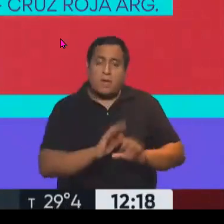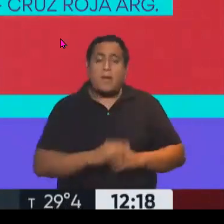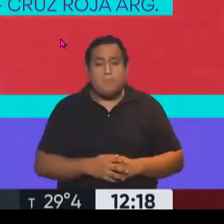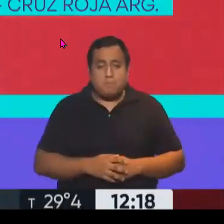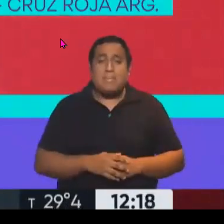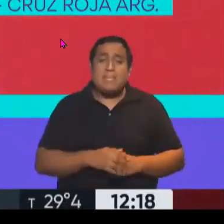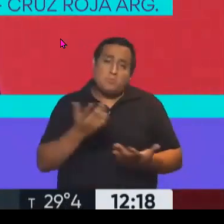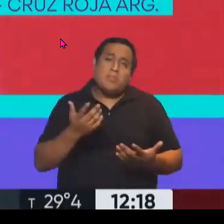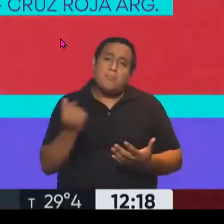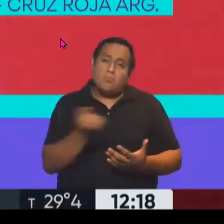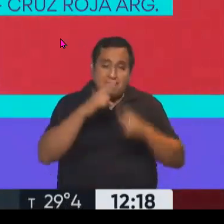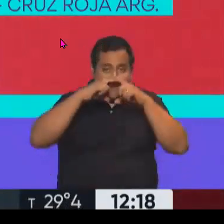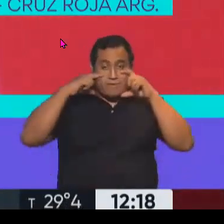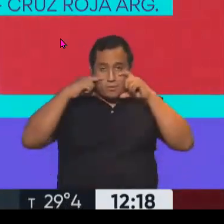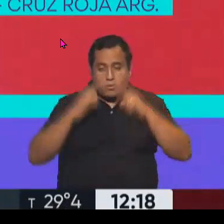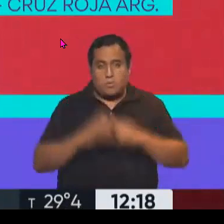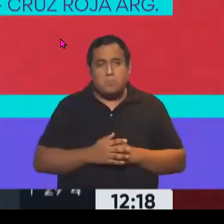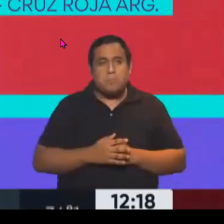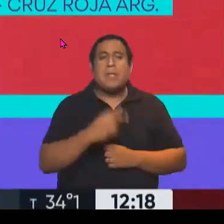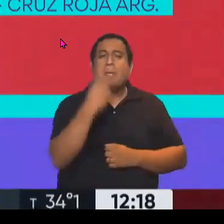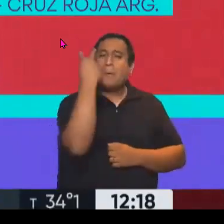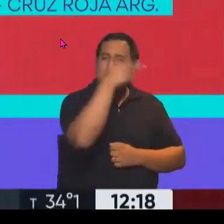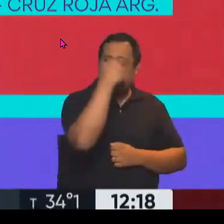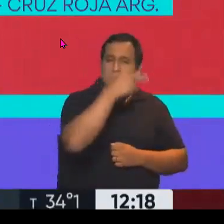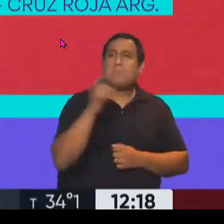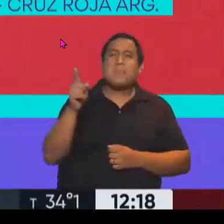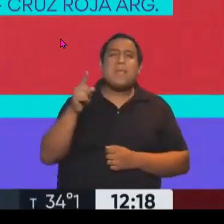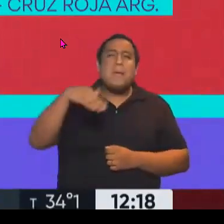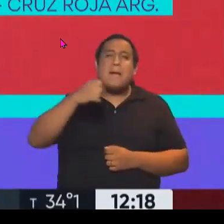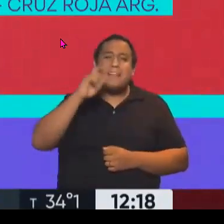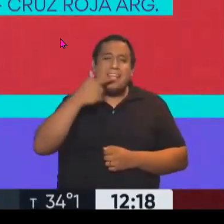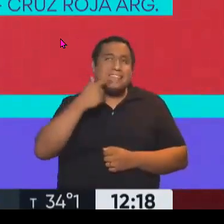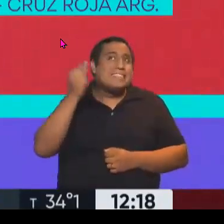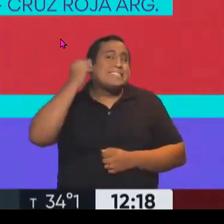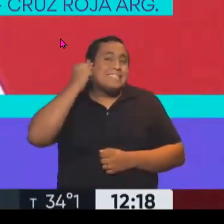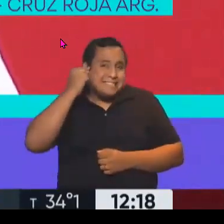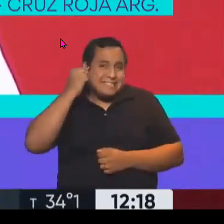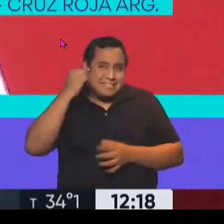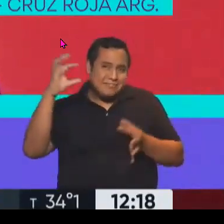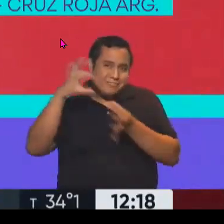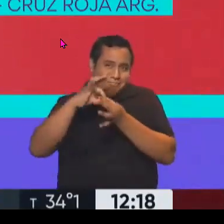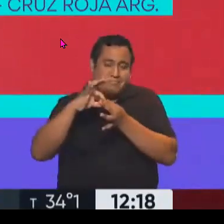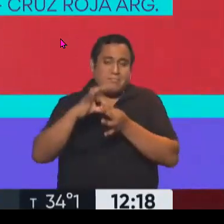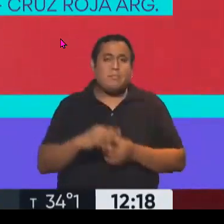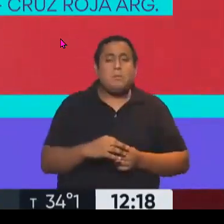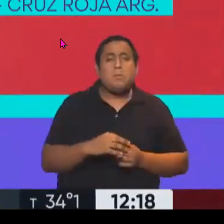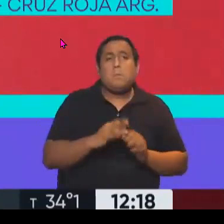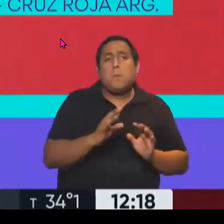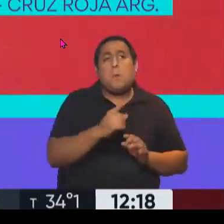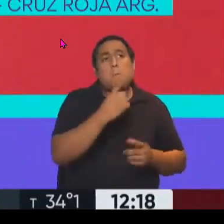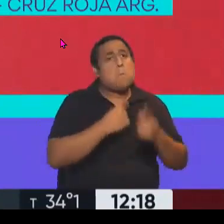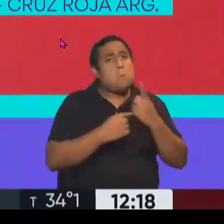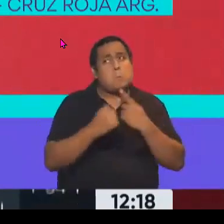primeros auxilios con barbijo puesto. Pero te escucha Matías y en un ratito, cuando terminemos de consultarle lo que a ustedes les